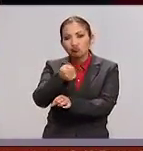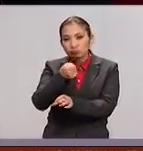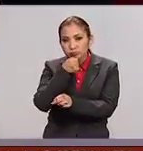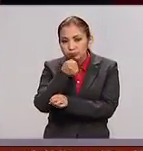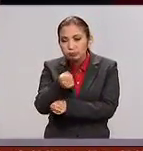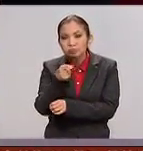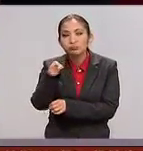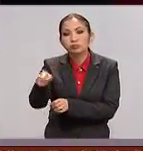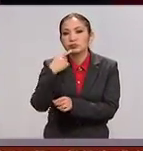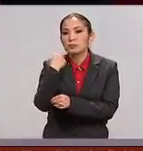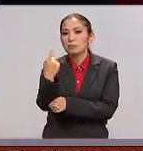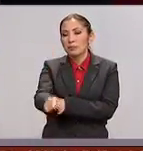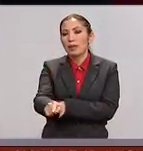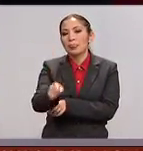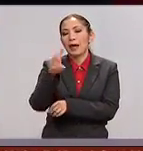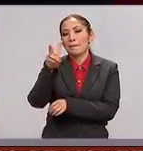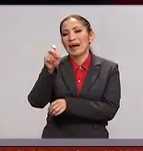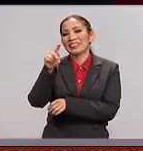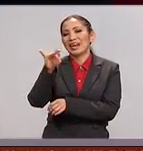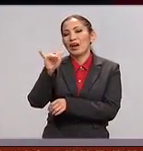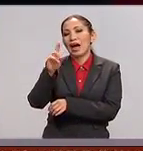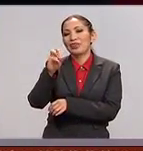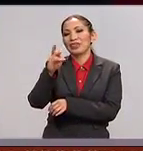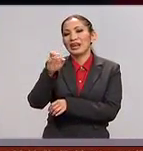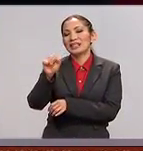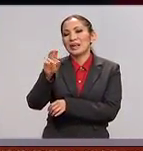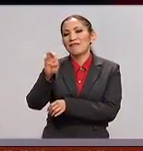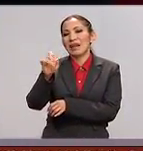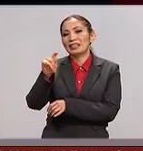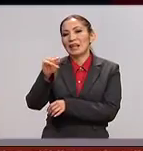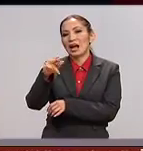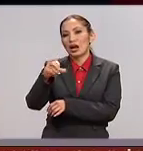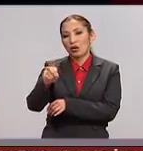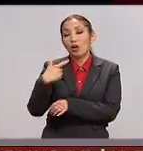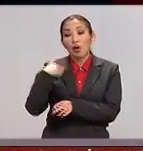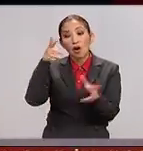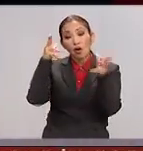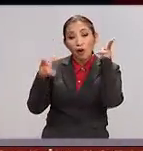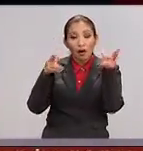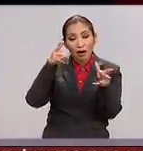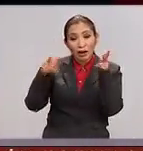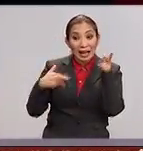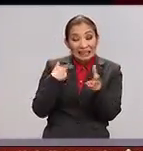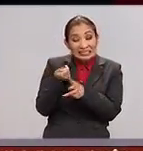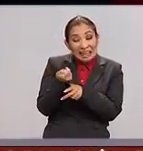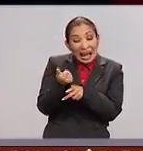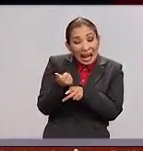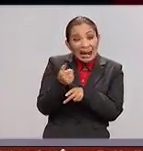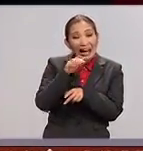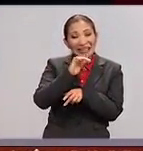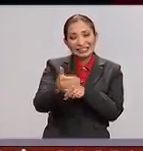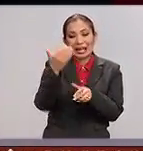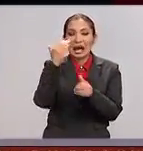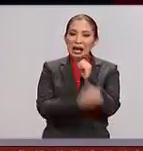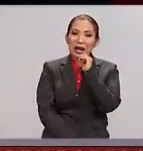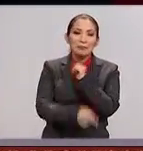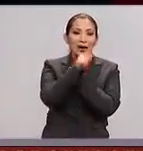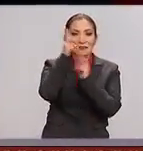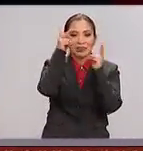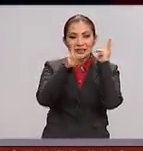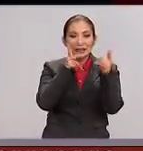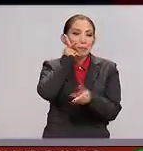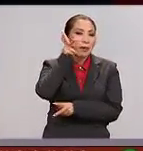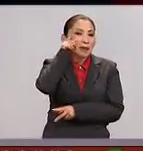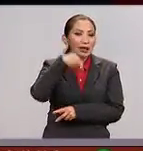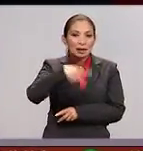periodista corresponsal en el Vaticano, Andrés Beltramo. ¿Cómo estás, Andrés? Pues ya prácticamente la etapa final de la visita